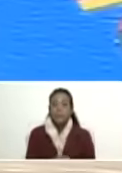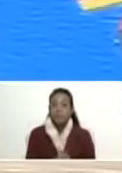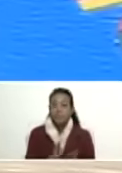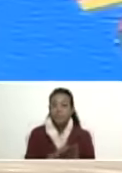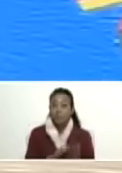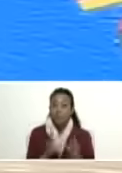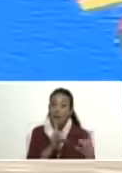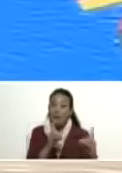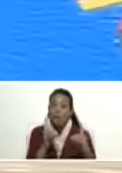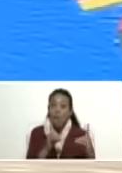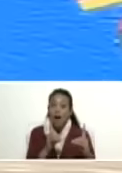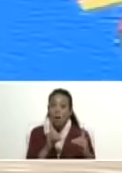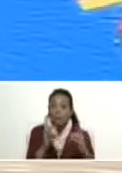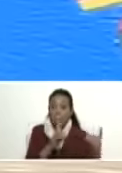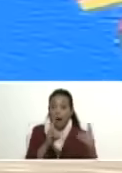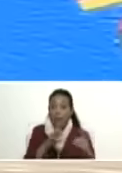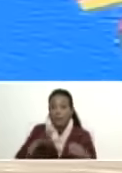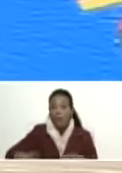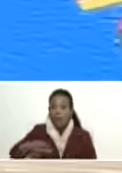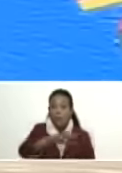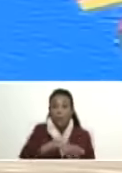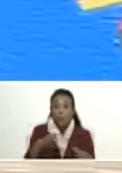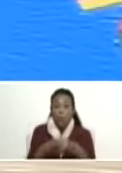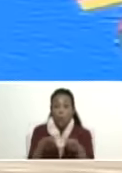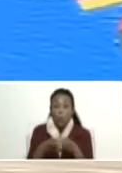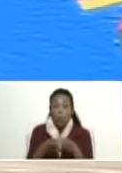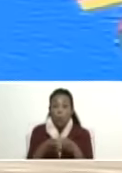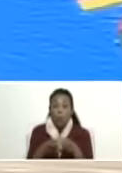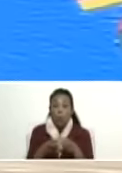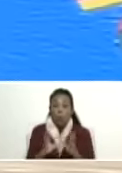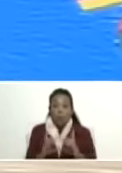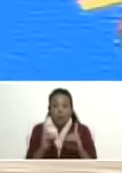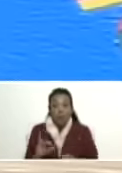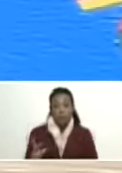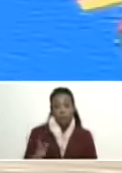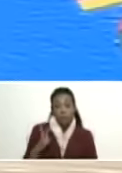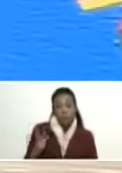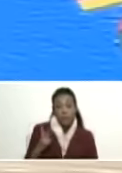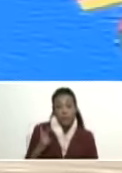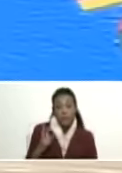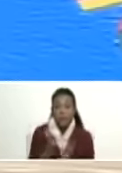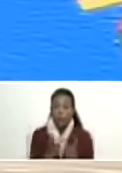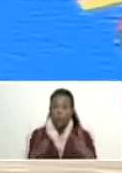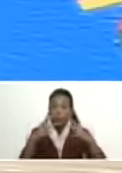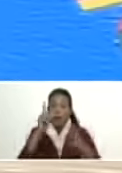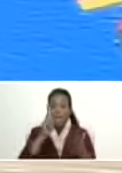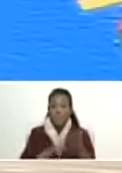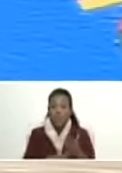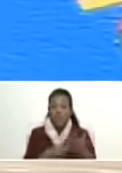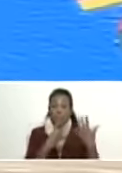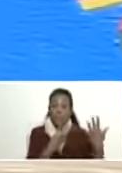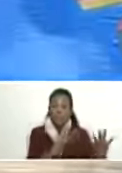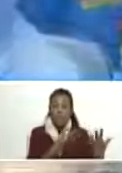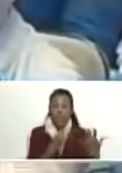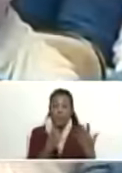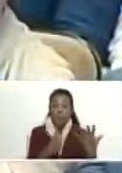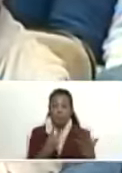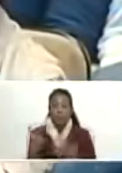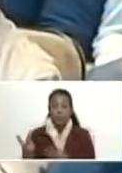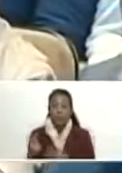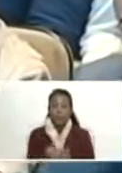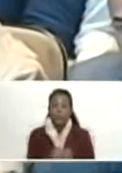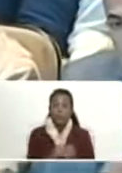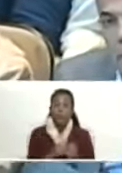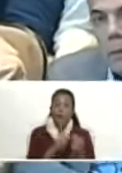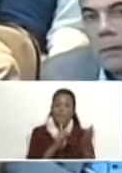del debate nacional, de la opción diplomática en Naciones Unidas 1962-66, es el periodo